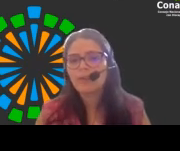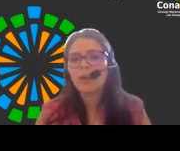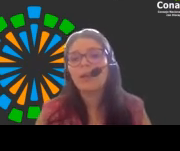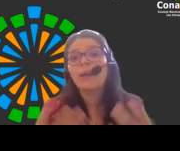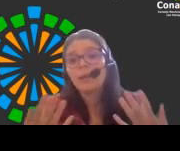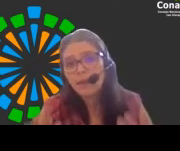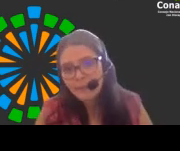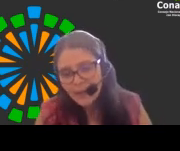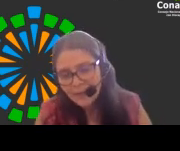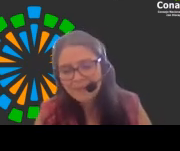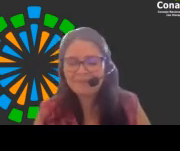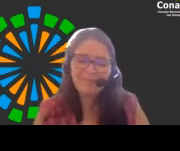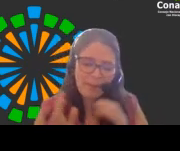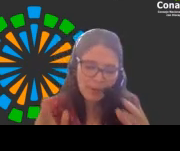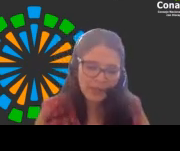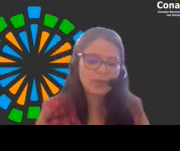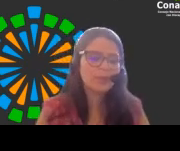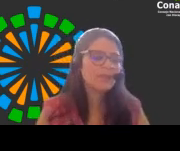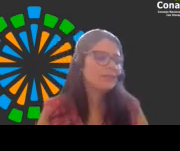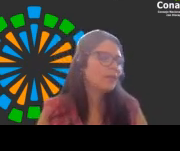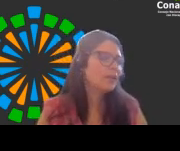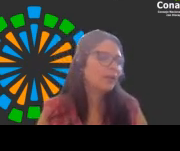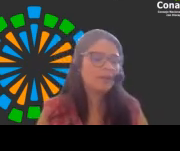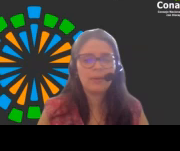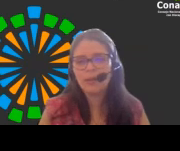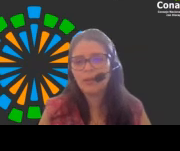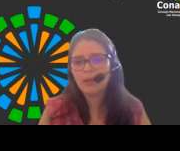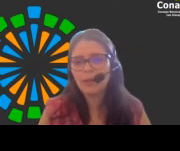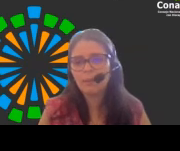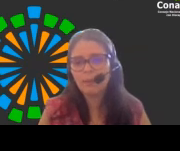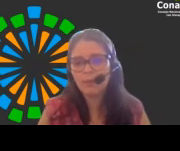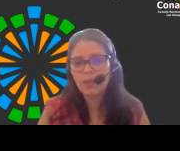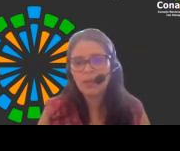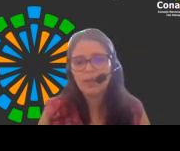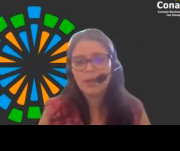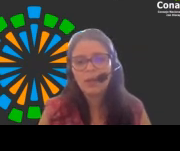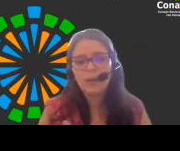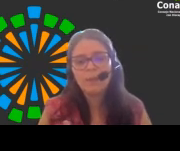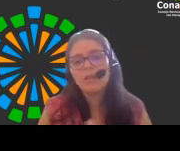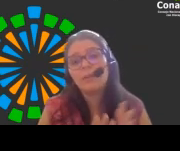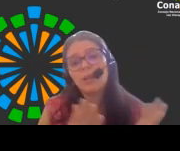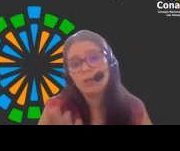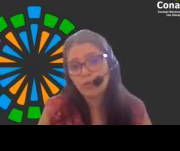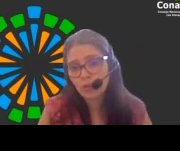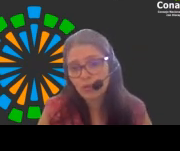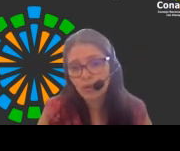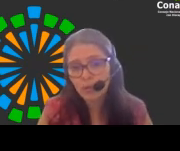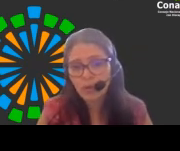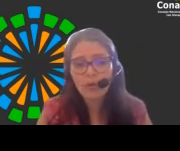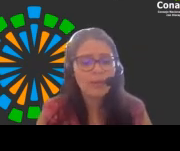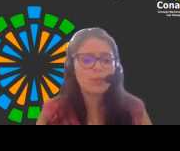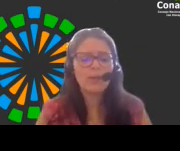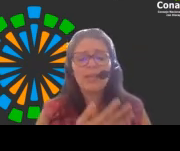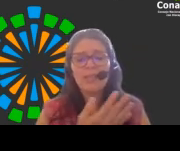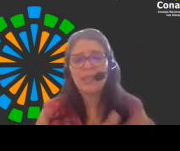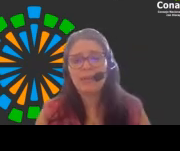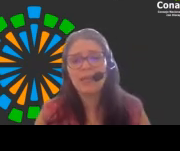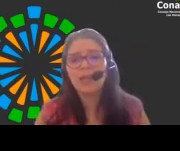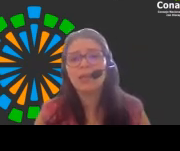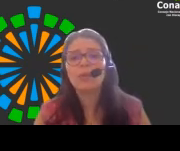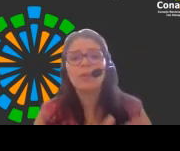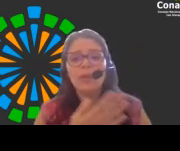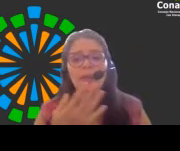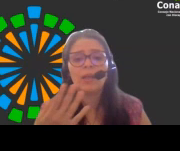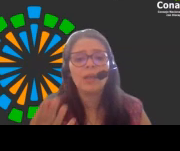más que También aprovecho para decir que el tema del perro guía Pues también tiene su costo económico que